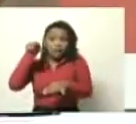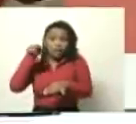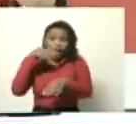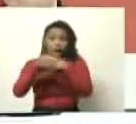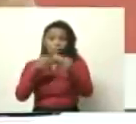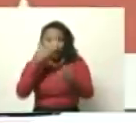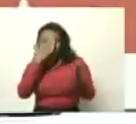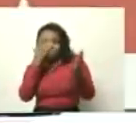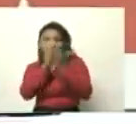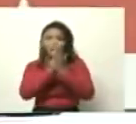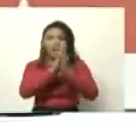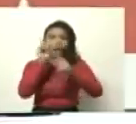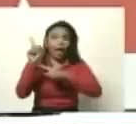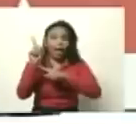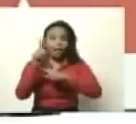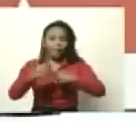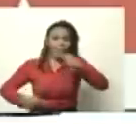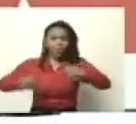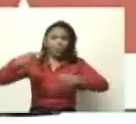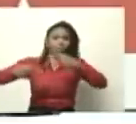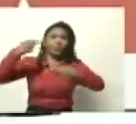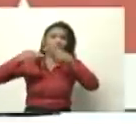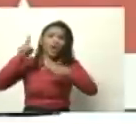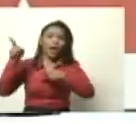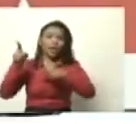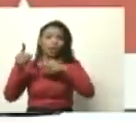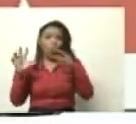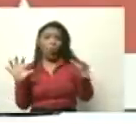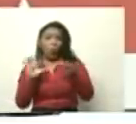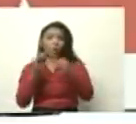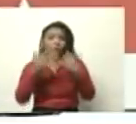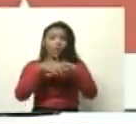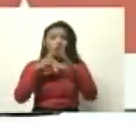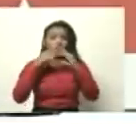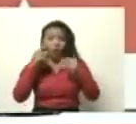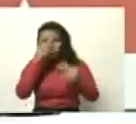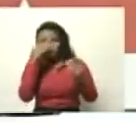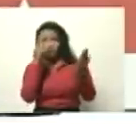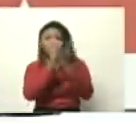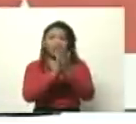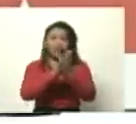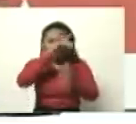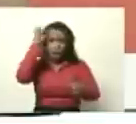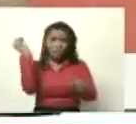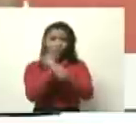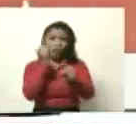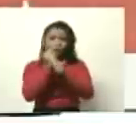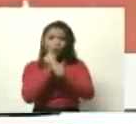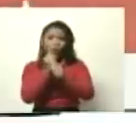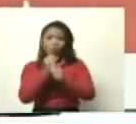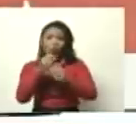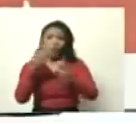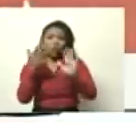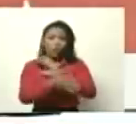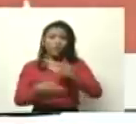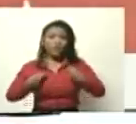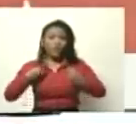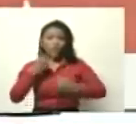a enfrentar a los copellanos. Entonces los copellanos después se unían todos para enfrentar a los trabajadores sobrevivientes de la